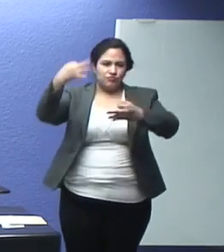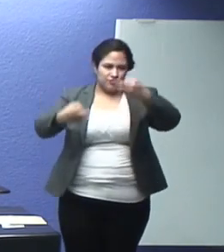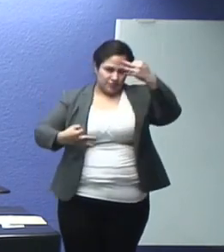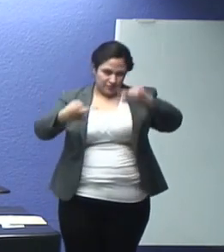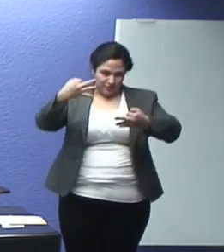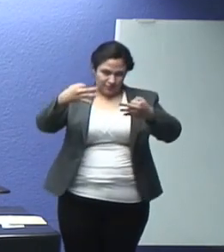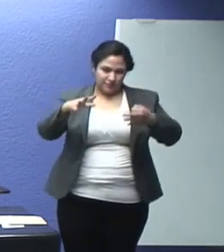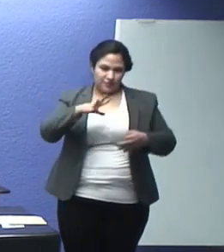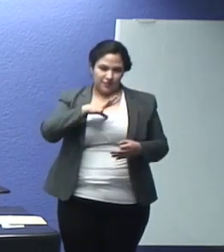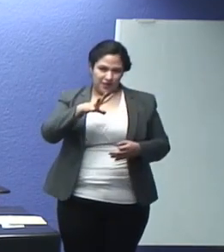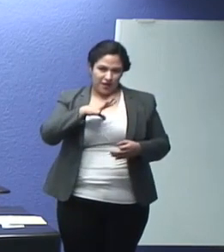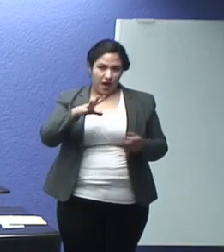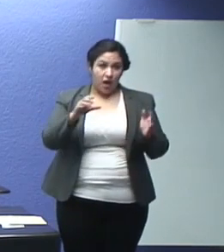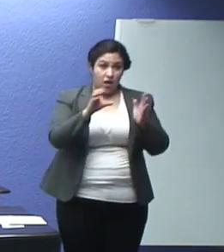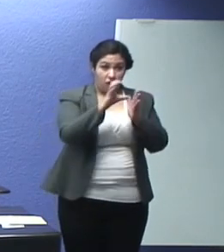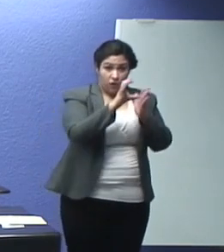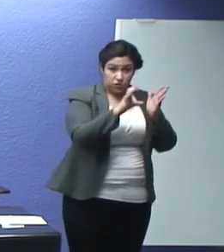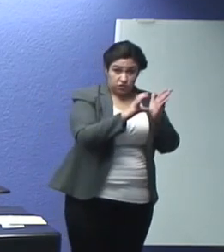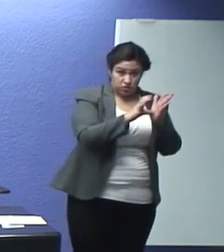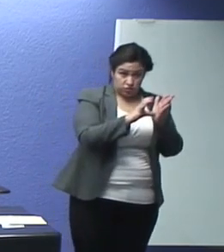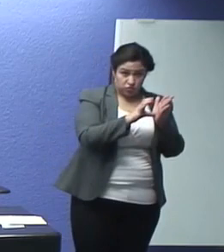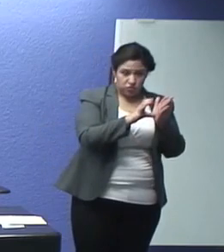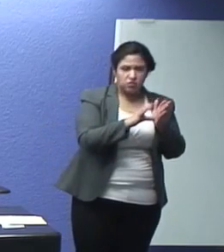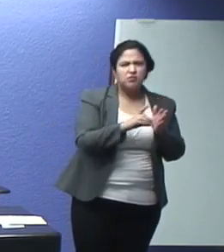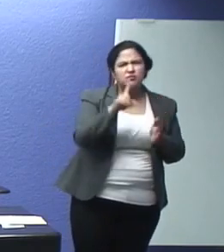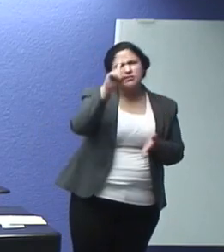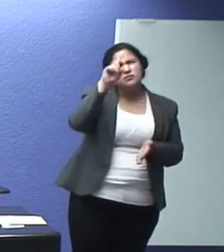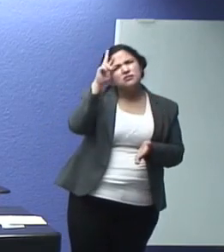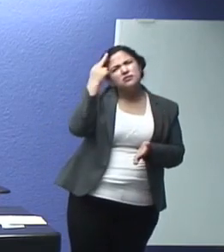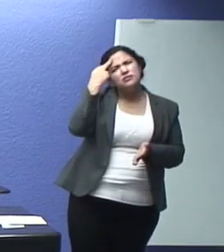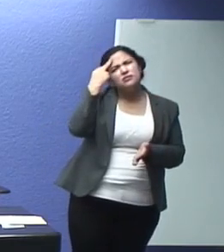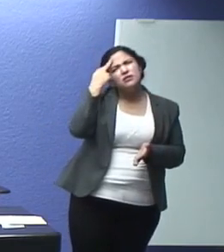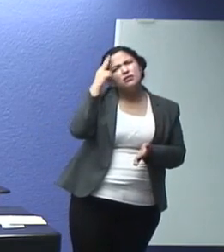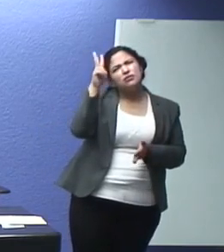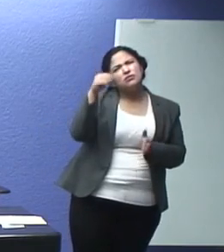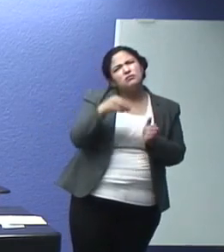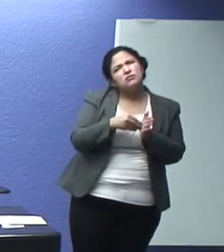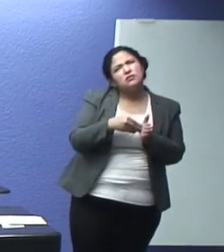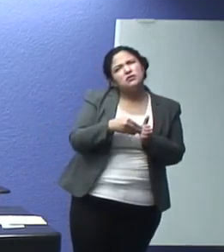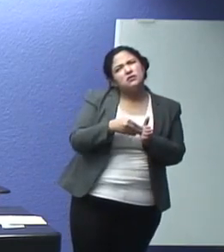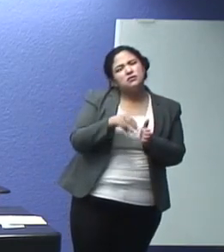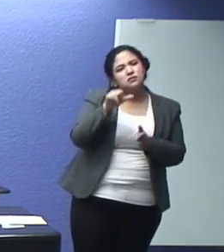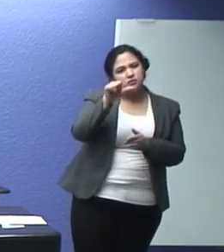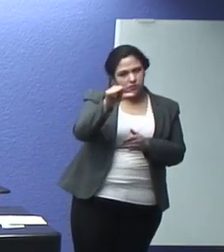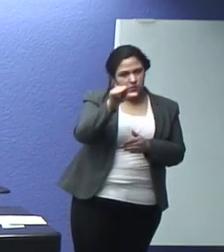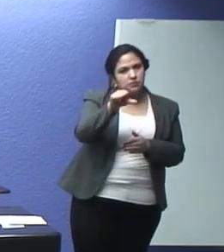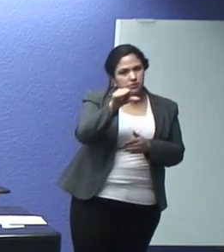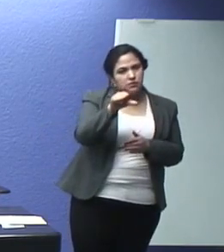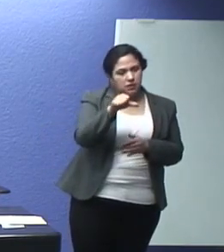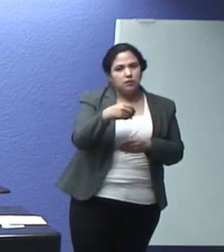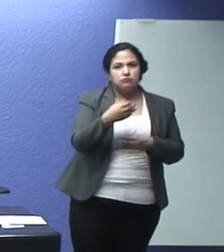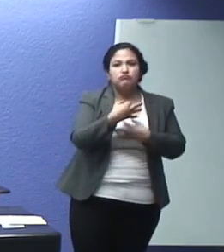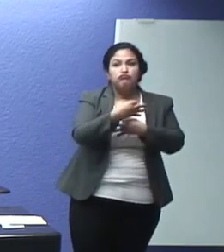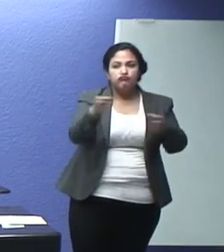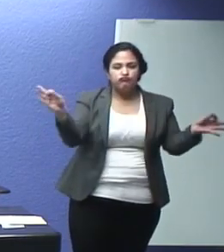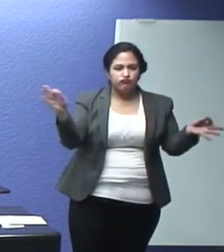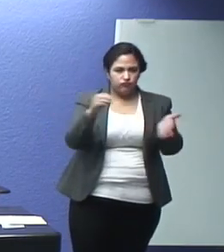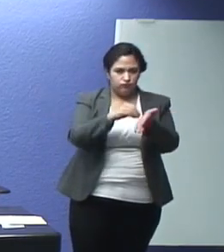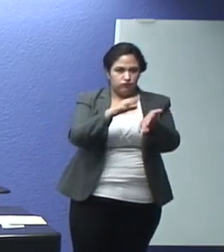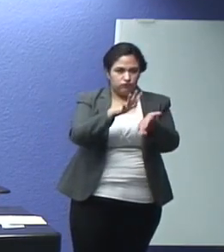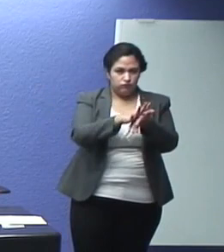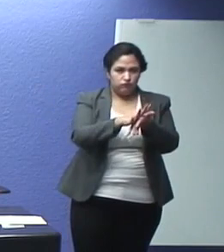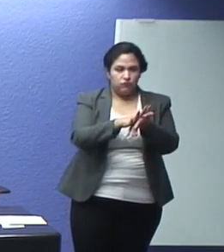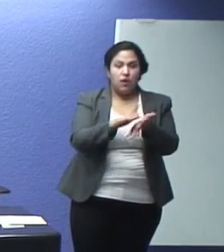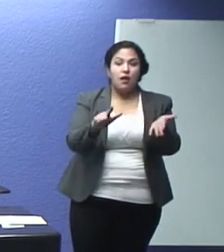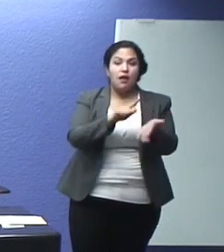una acción de inconstitucionalidad, no recuerdo el número, me parece que es del año 2016, la cual se pronunció precisamente sobre la ley